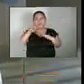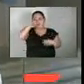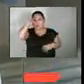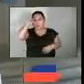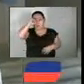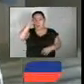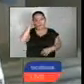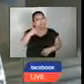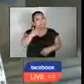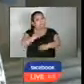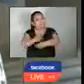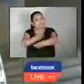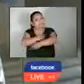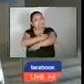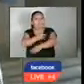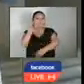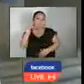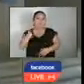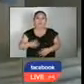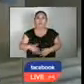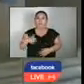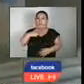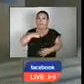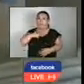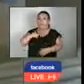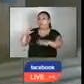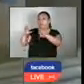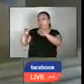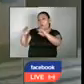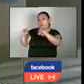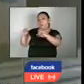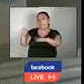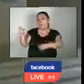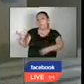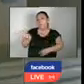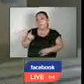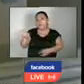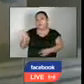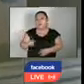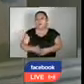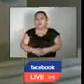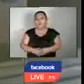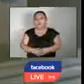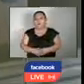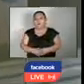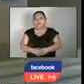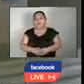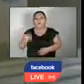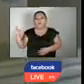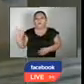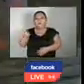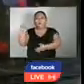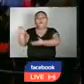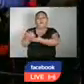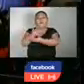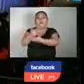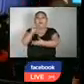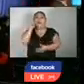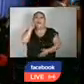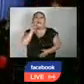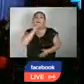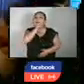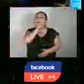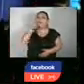hacen falta. Estaba conversando, por ejemplo, con personas de la Universidad de Arizona, quienes